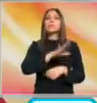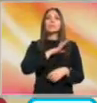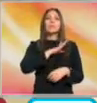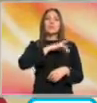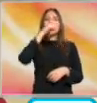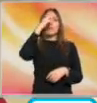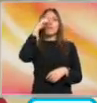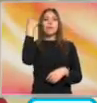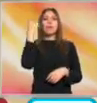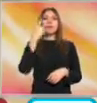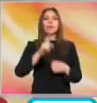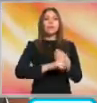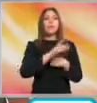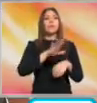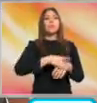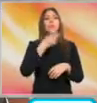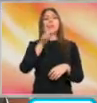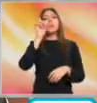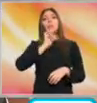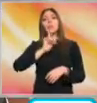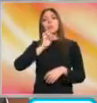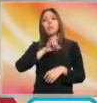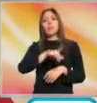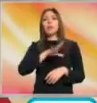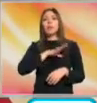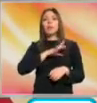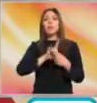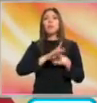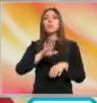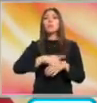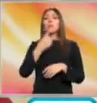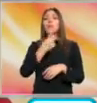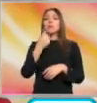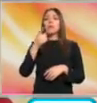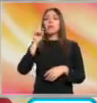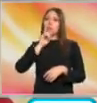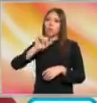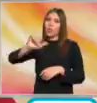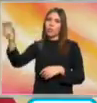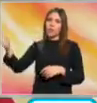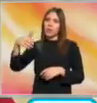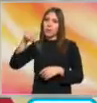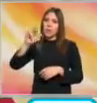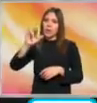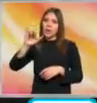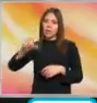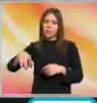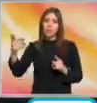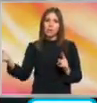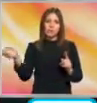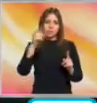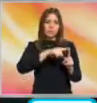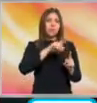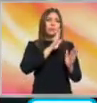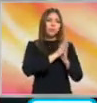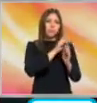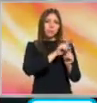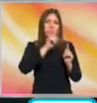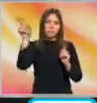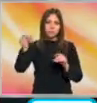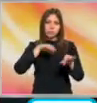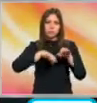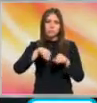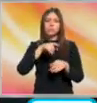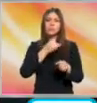estado furiosa en el último trabajo que le hizo. ¿Por qué? Porque no reconoce que para algunas cosas eres muy bueno, pero para otras no. Él